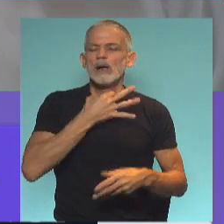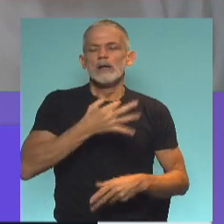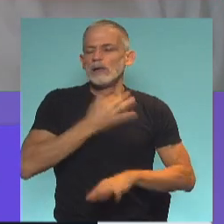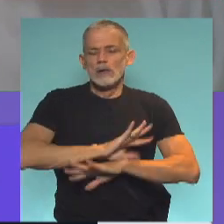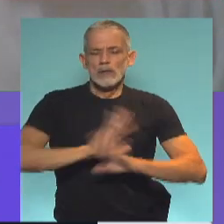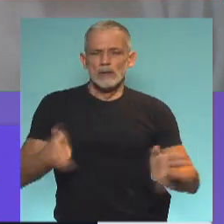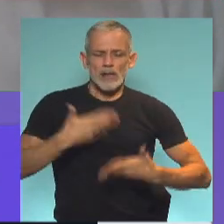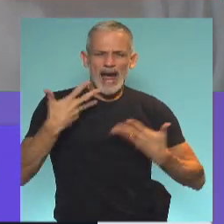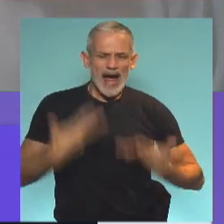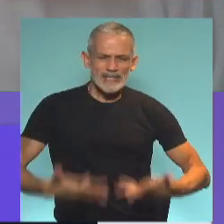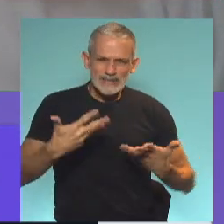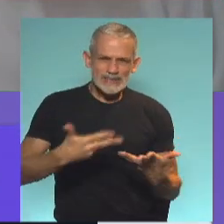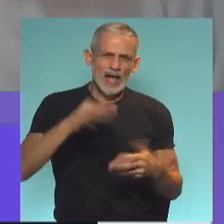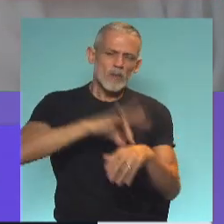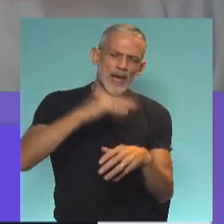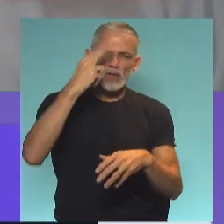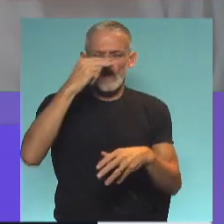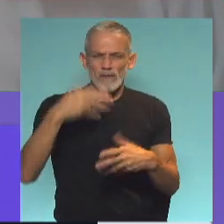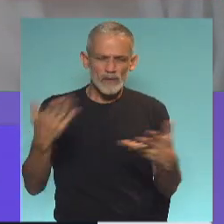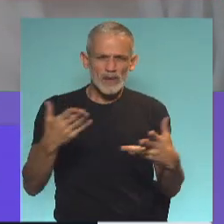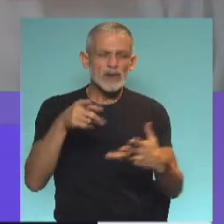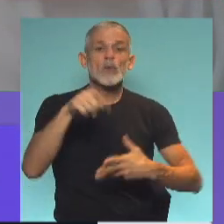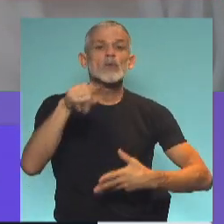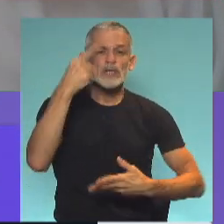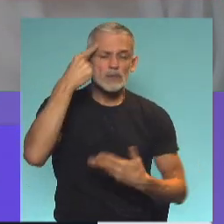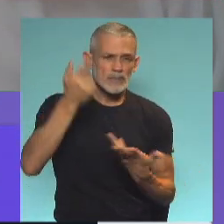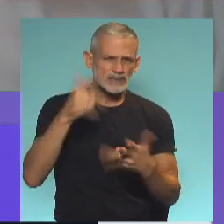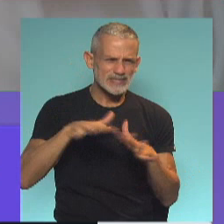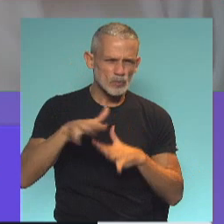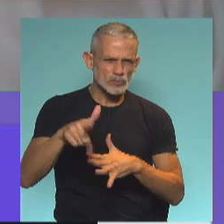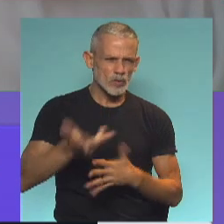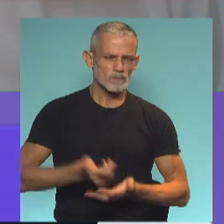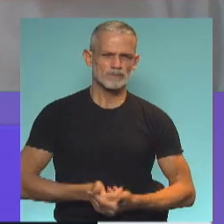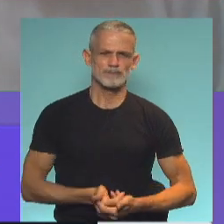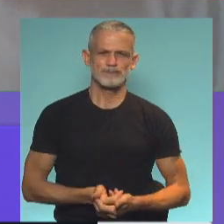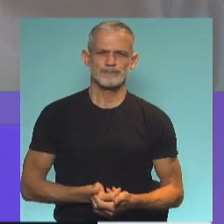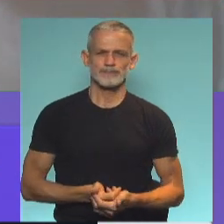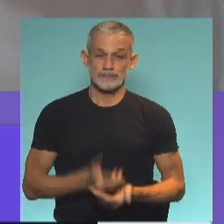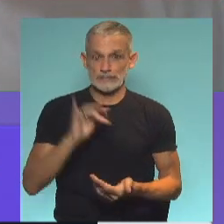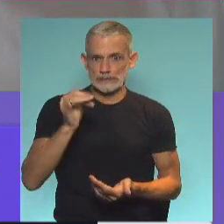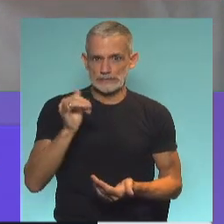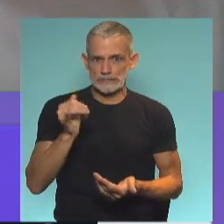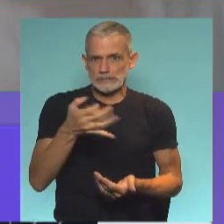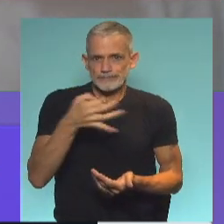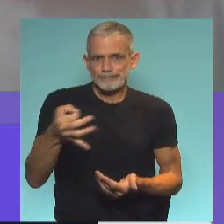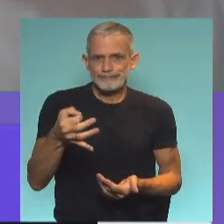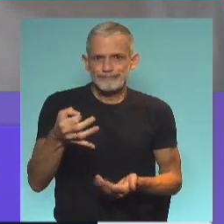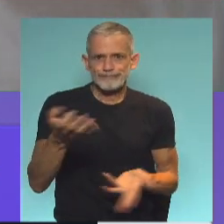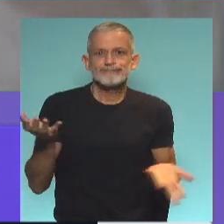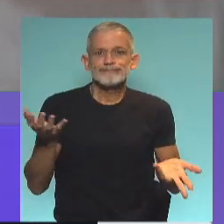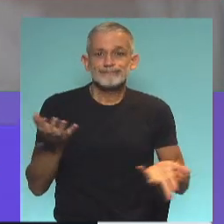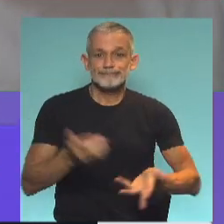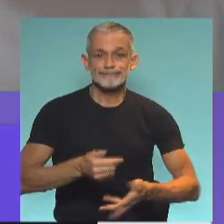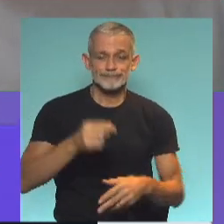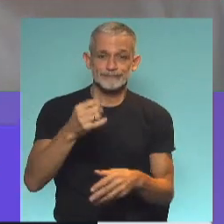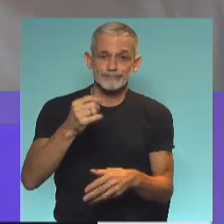enfrentar este momento tan crítico que seguimos viviendo. ¿Cómo ve usted esa situación? Y bueno, eso es una